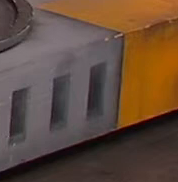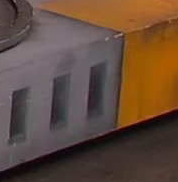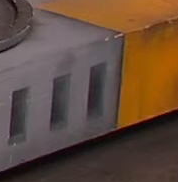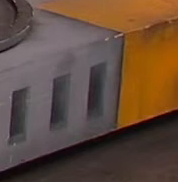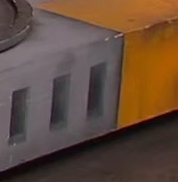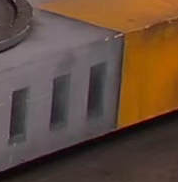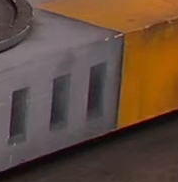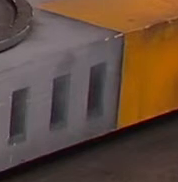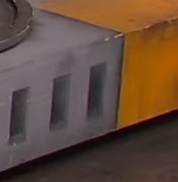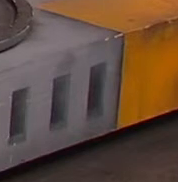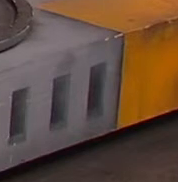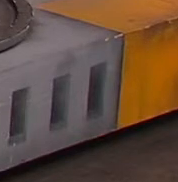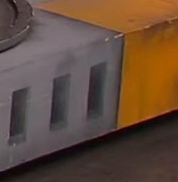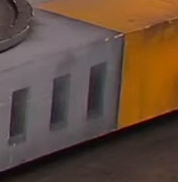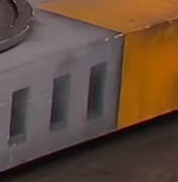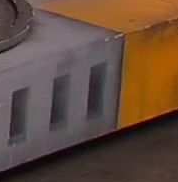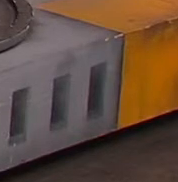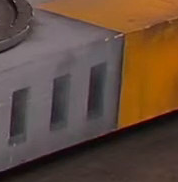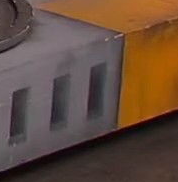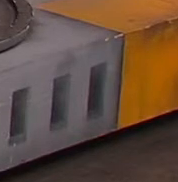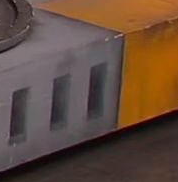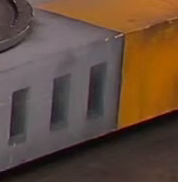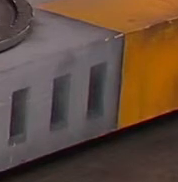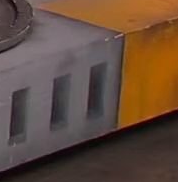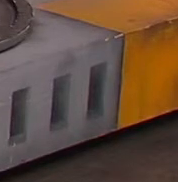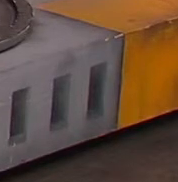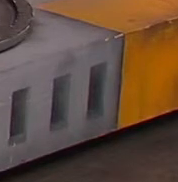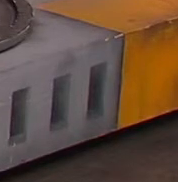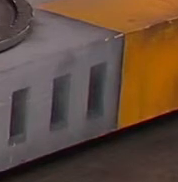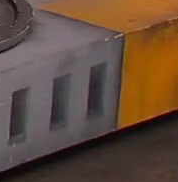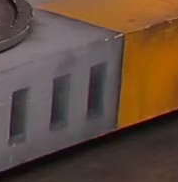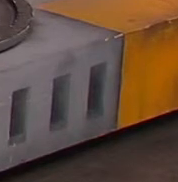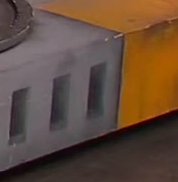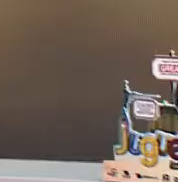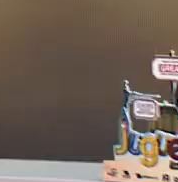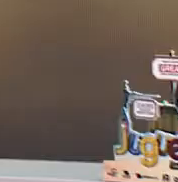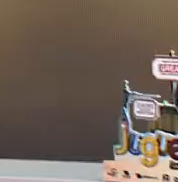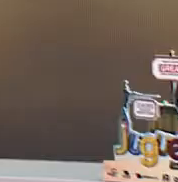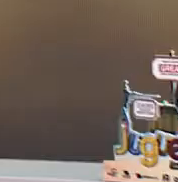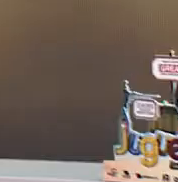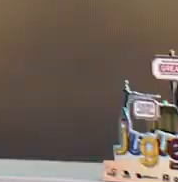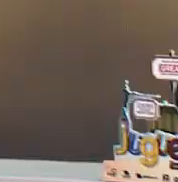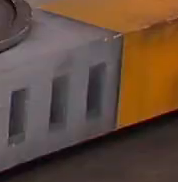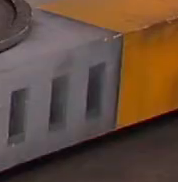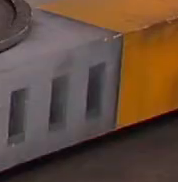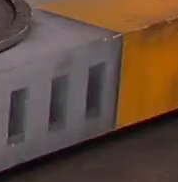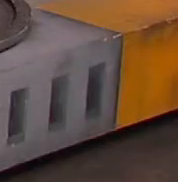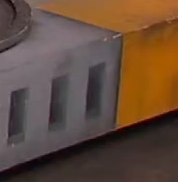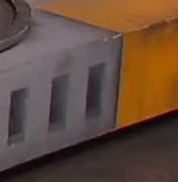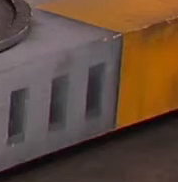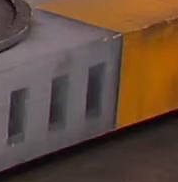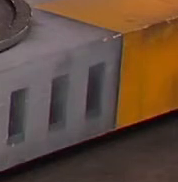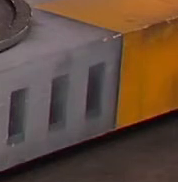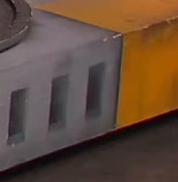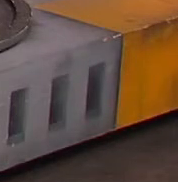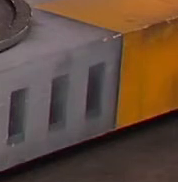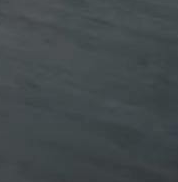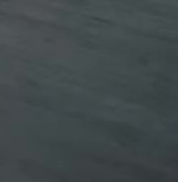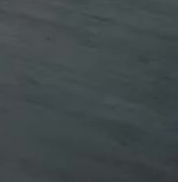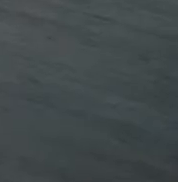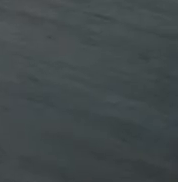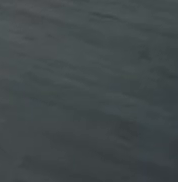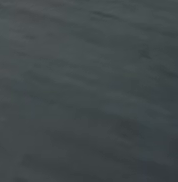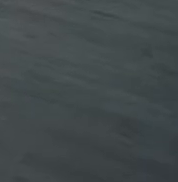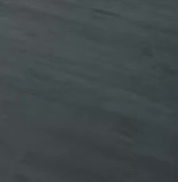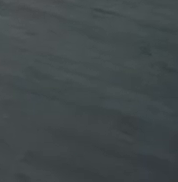¿Conde? Conde. Sí, mi conde. No, sí, mejor mi lord. ¿Duque? Duque, duque, le queda duque. Muy bien duque.